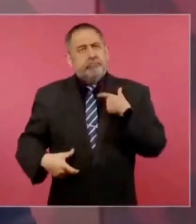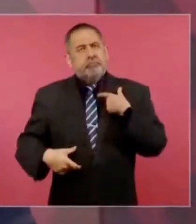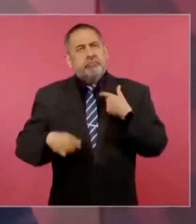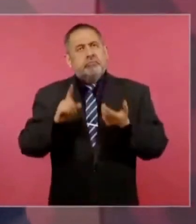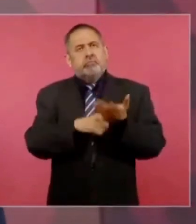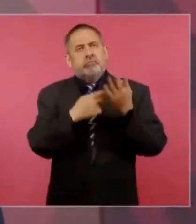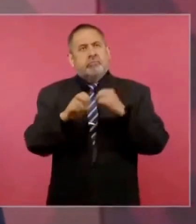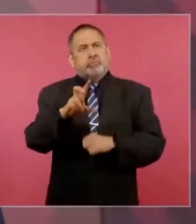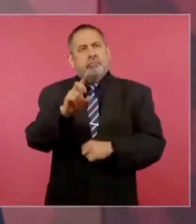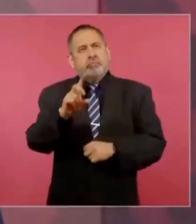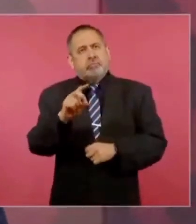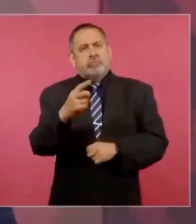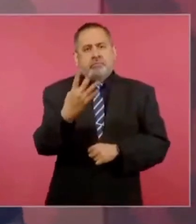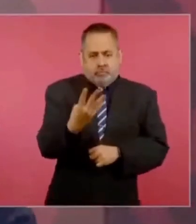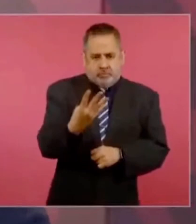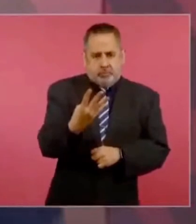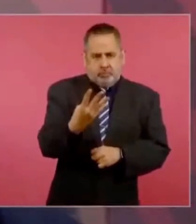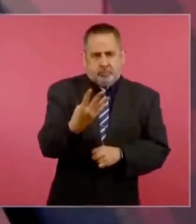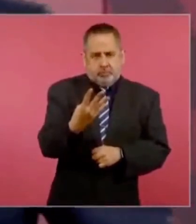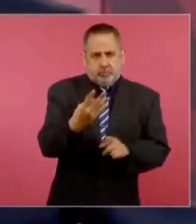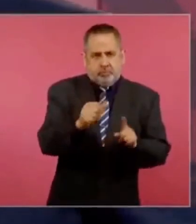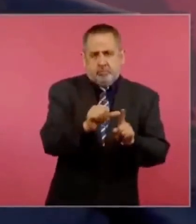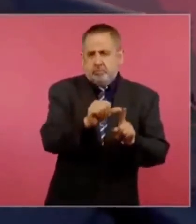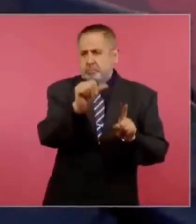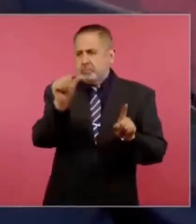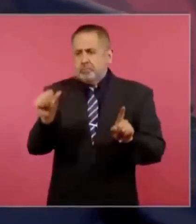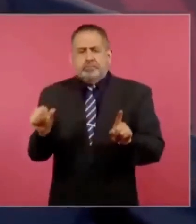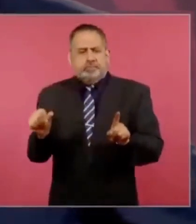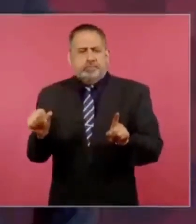34 y está hasta